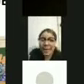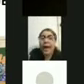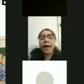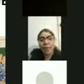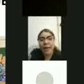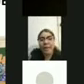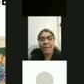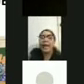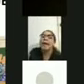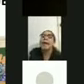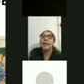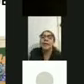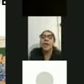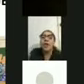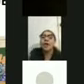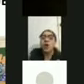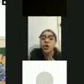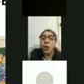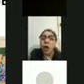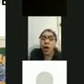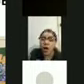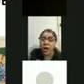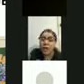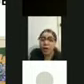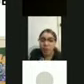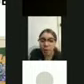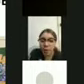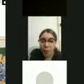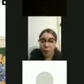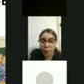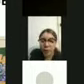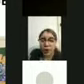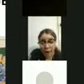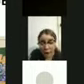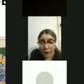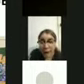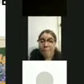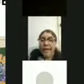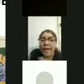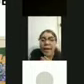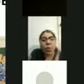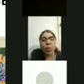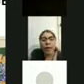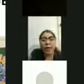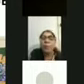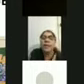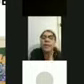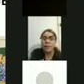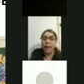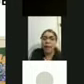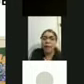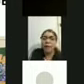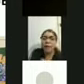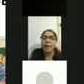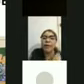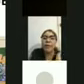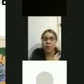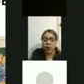metas académicas que reciben los educadores en su formación profesional va a tener como objetivo principal